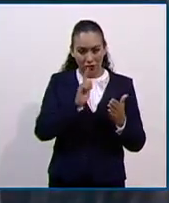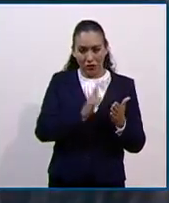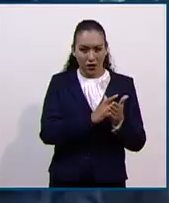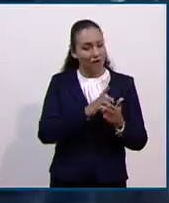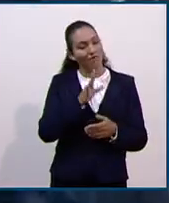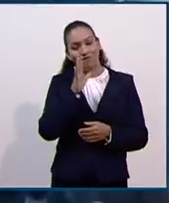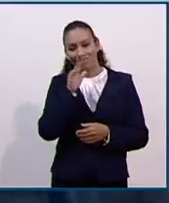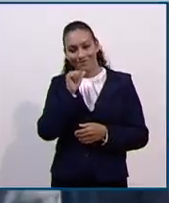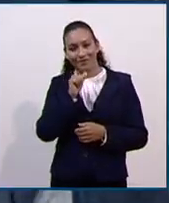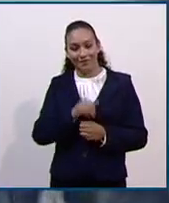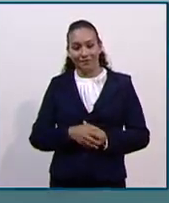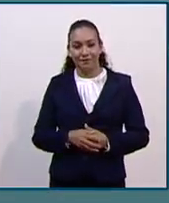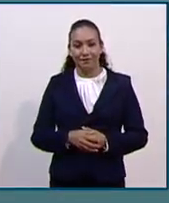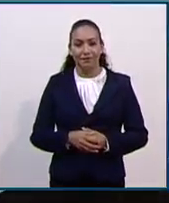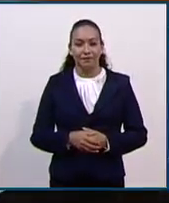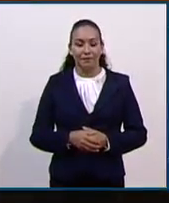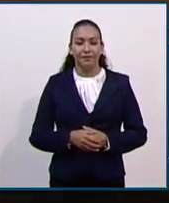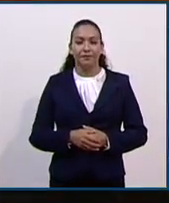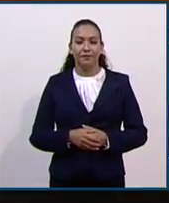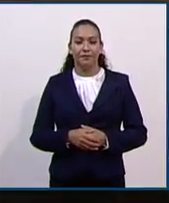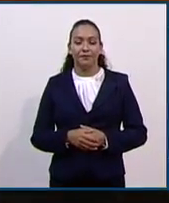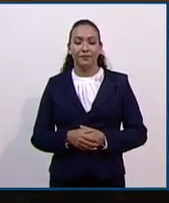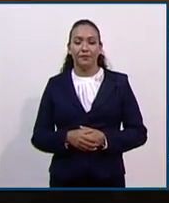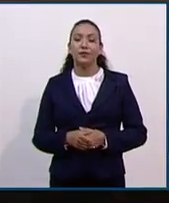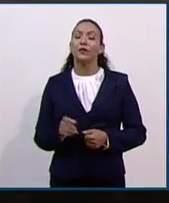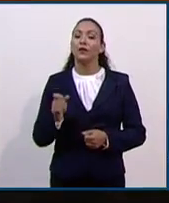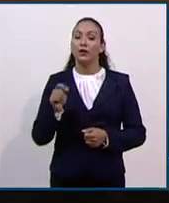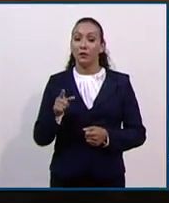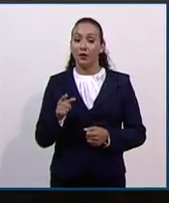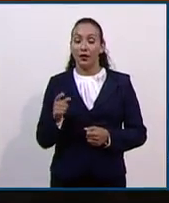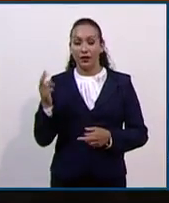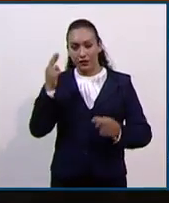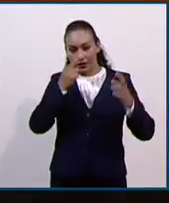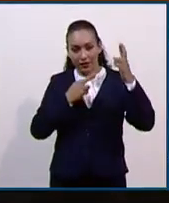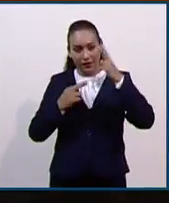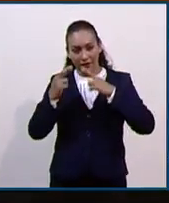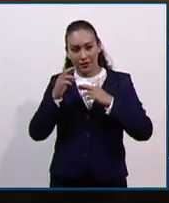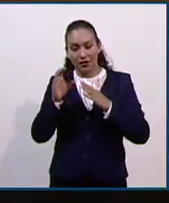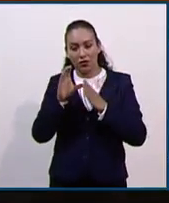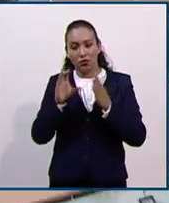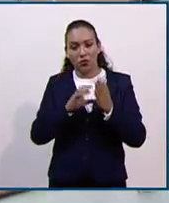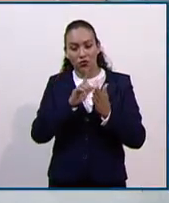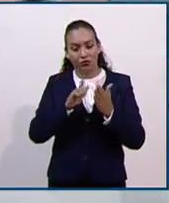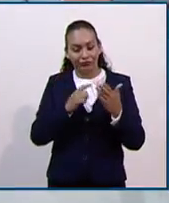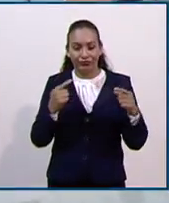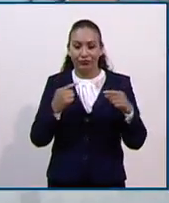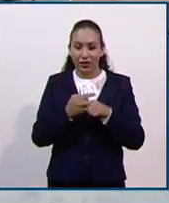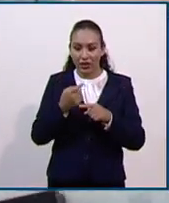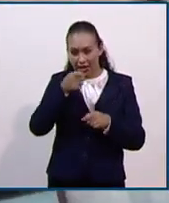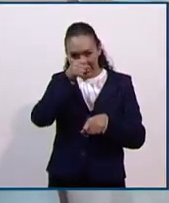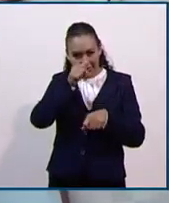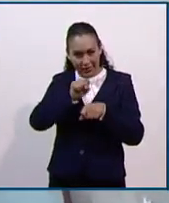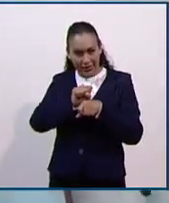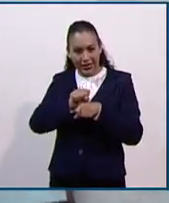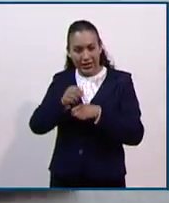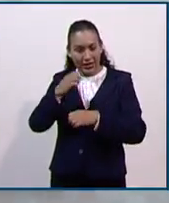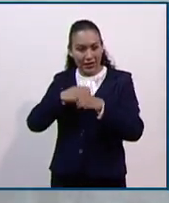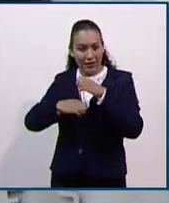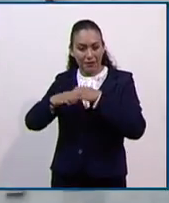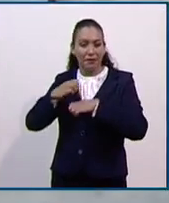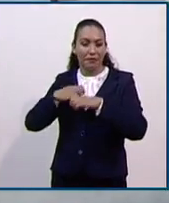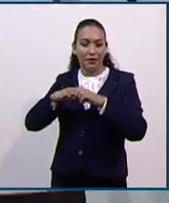Ley Federal del Trabajo. Además, resolvió que es inconstitucional que la Secretaría de Relaciones